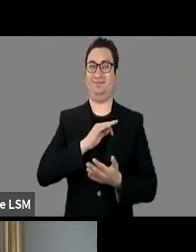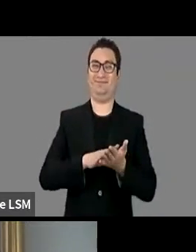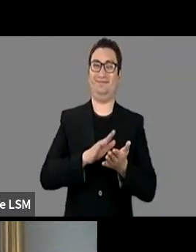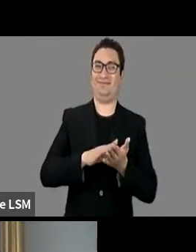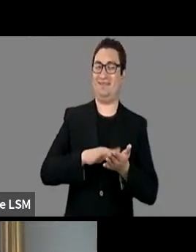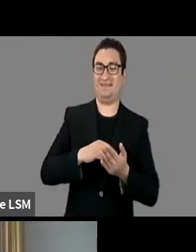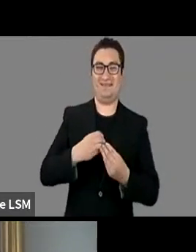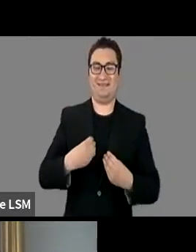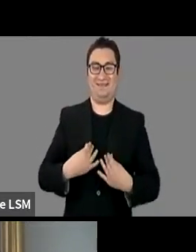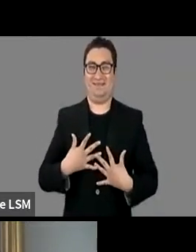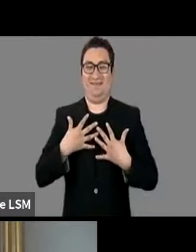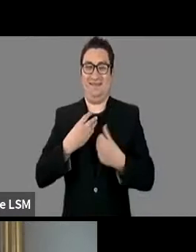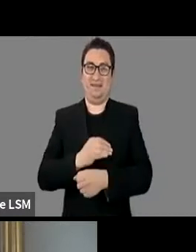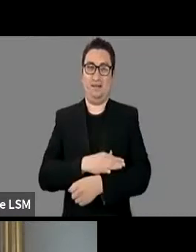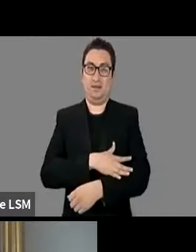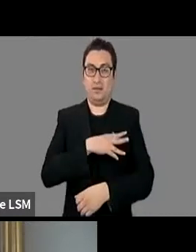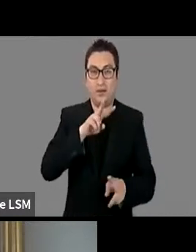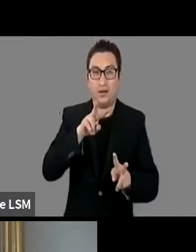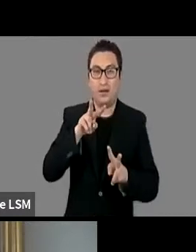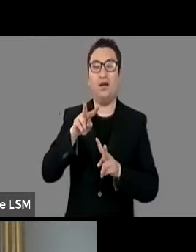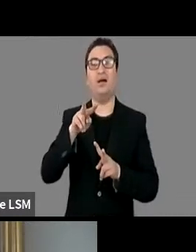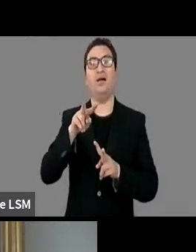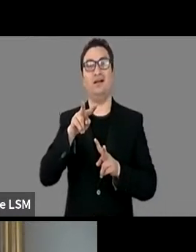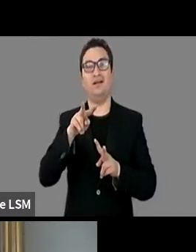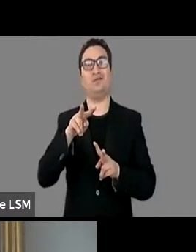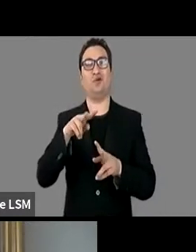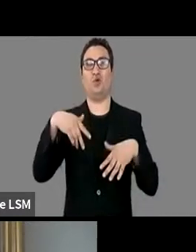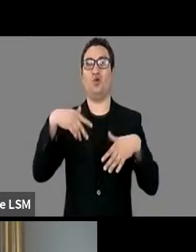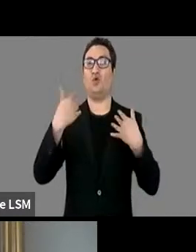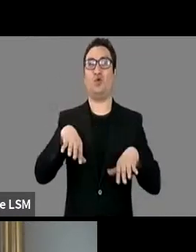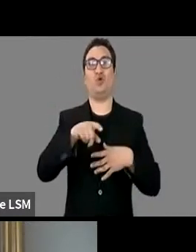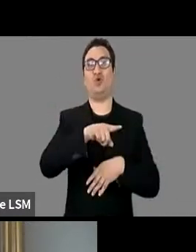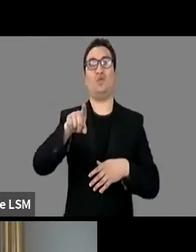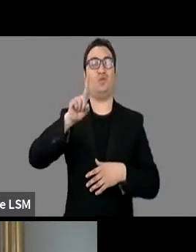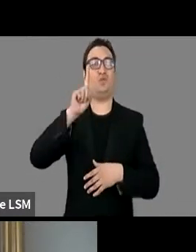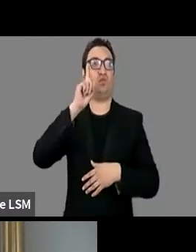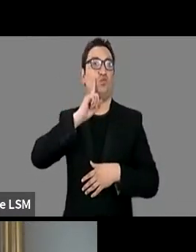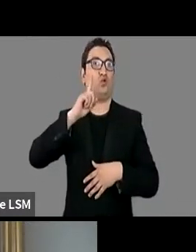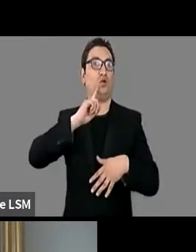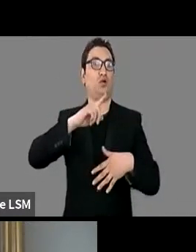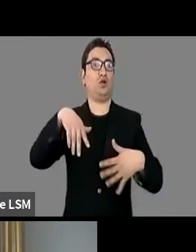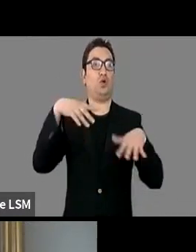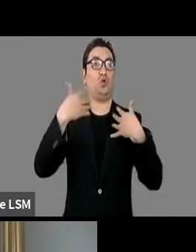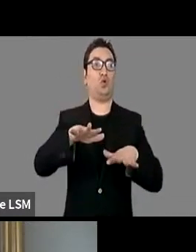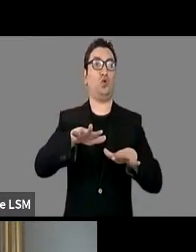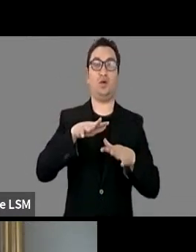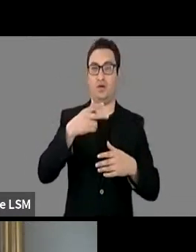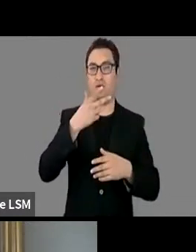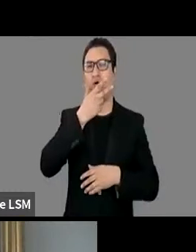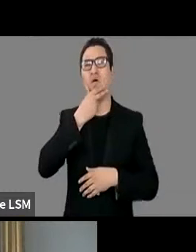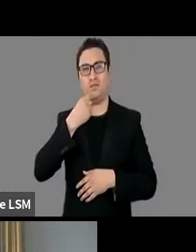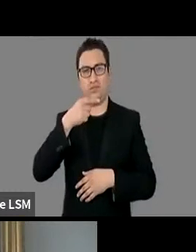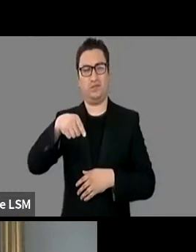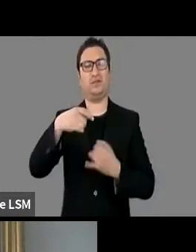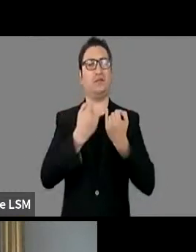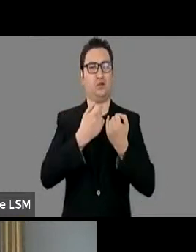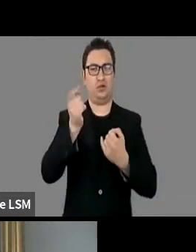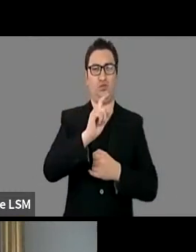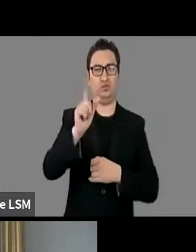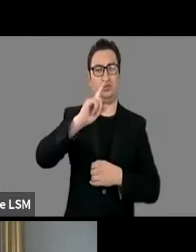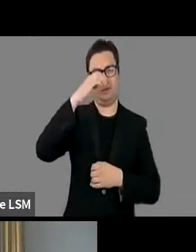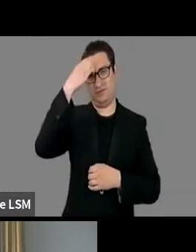se trata de grandes mujeres y hombres especialistas en temas